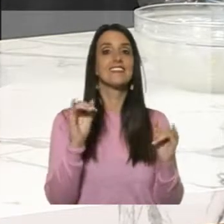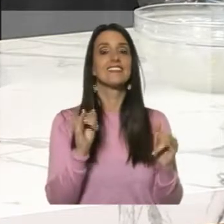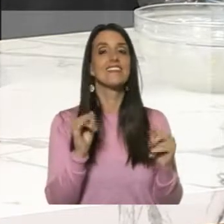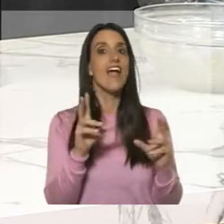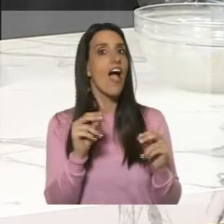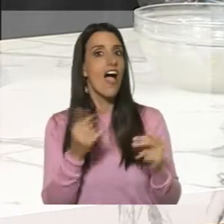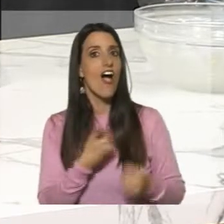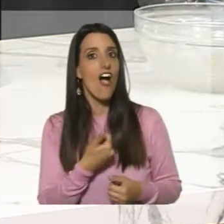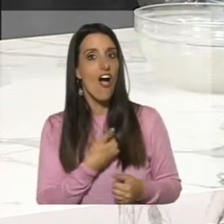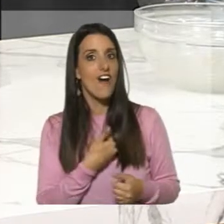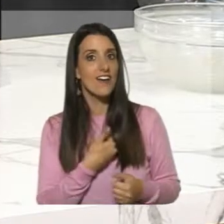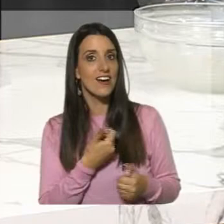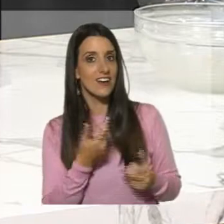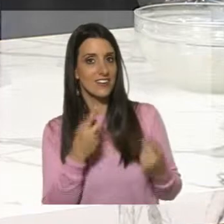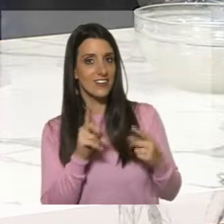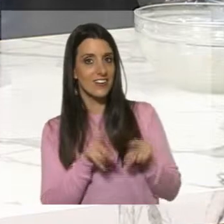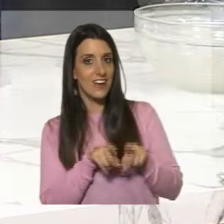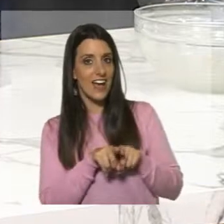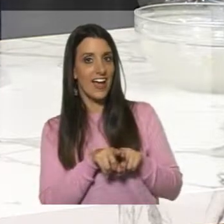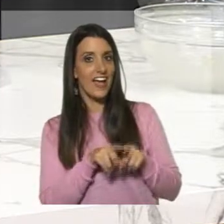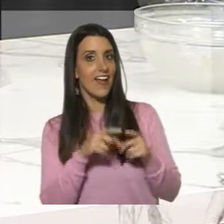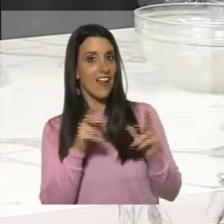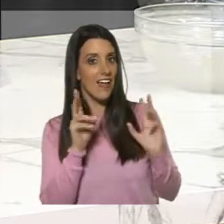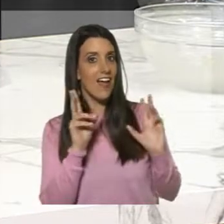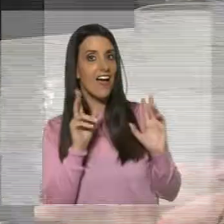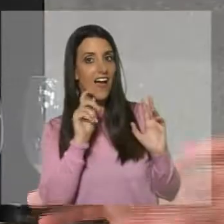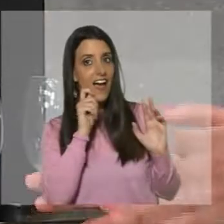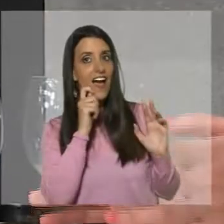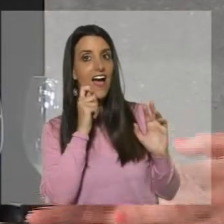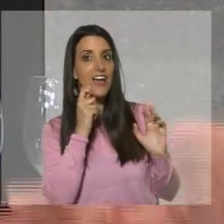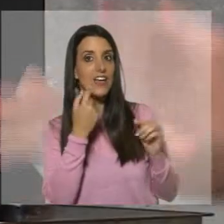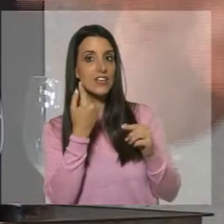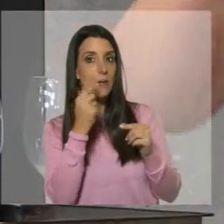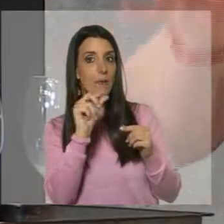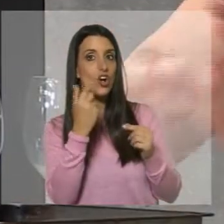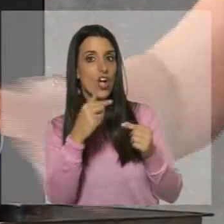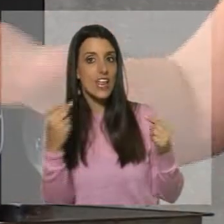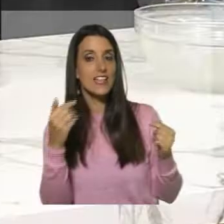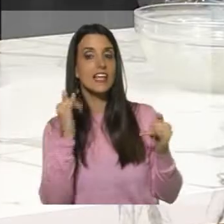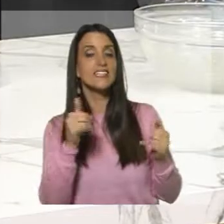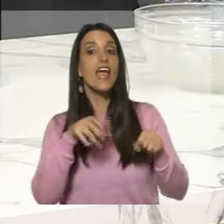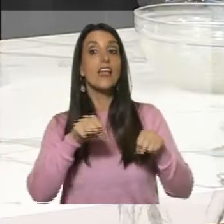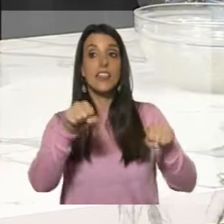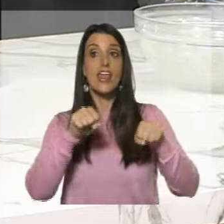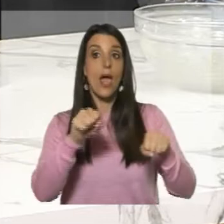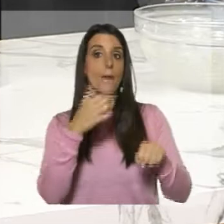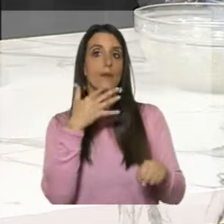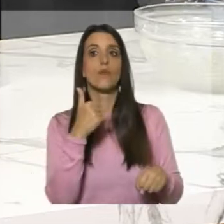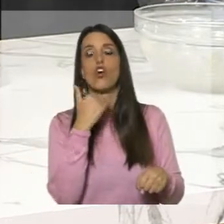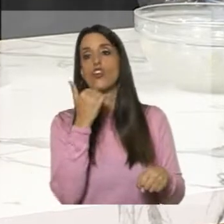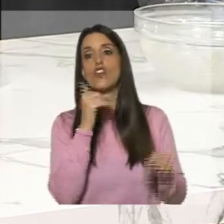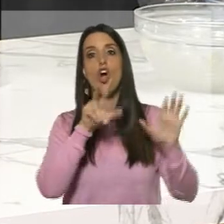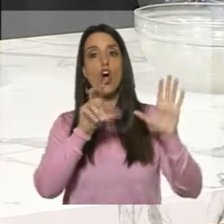¿Cómo? No, me estoy mandando un poco la parte. No, pero igual, no. ¿Cómo no? Claro. ¿Están pocos ingredientes? Sí, la tenés que estirar si llegás a, no sé,